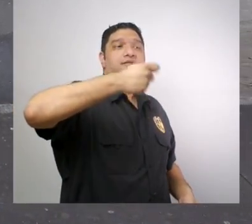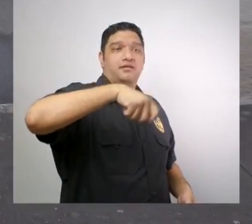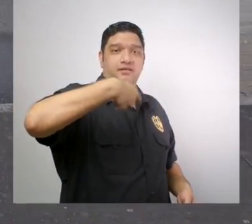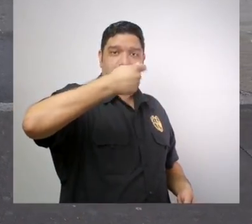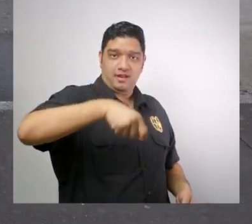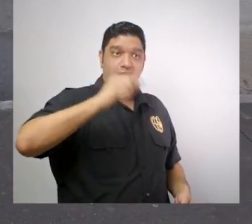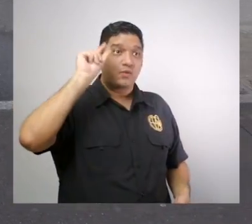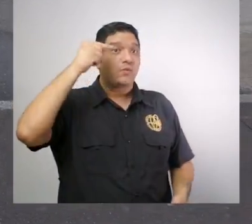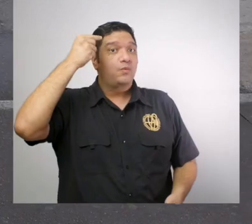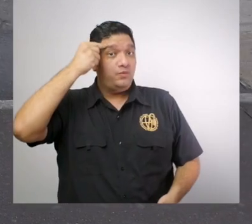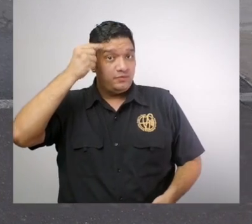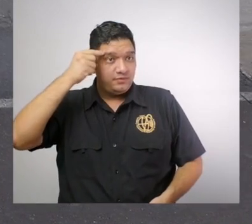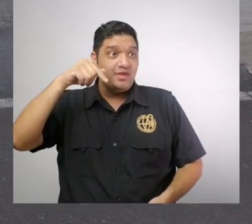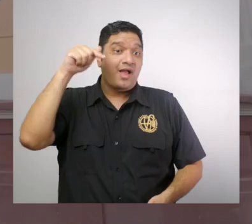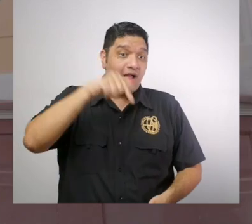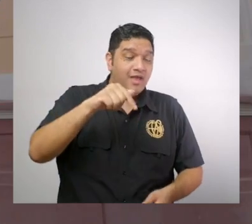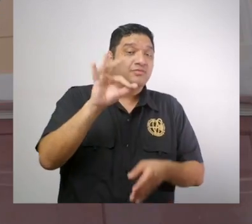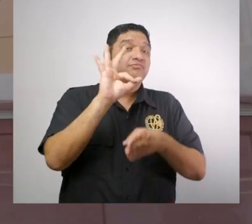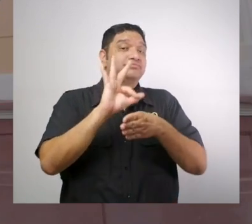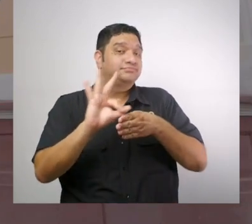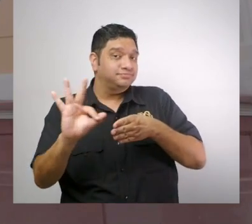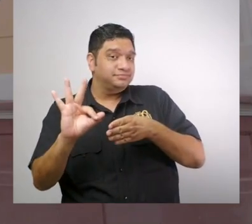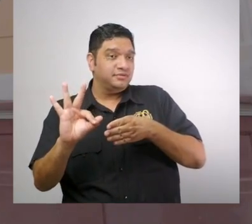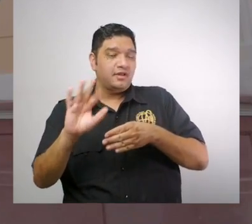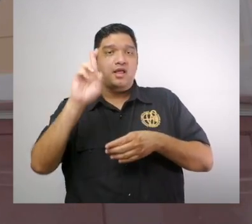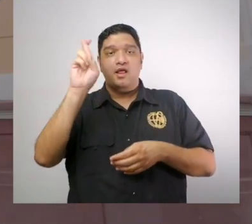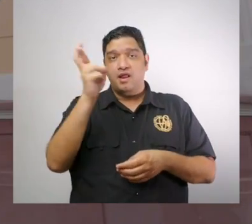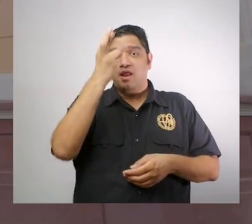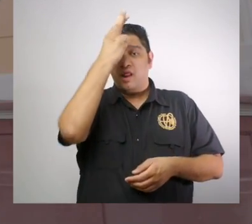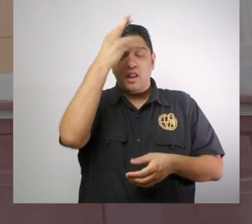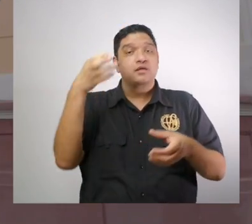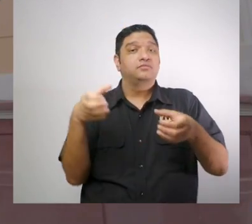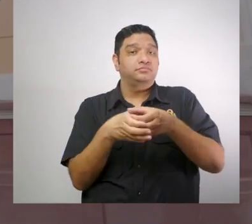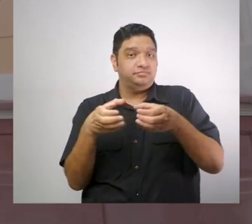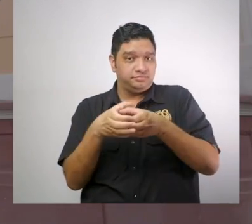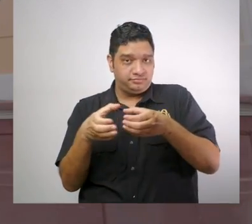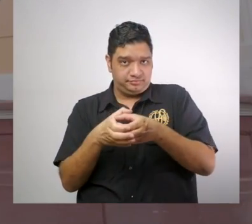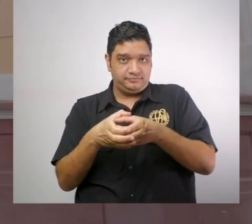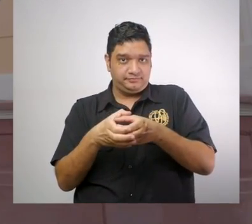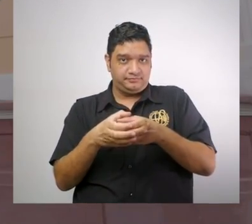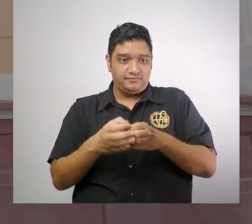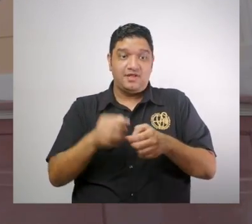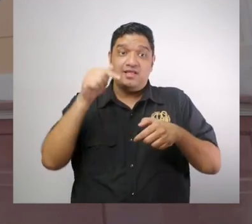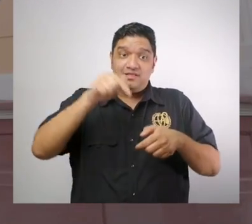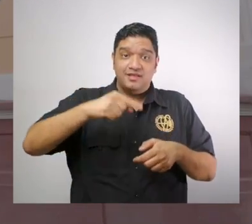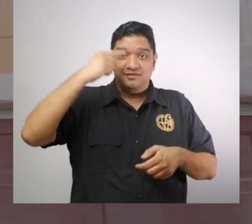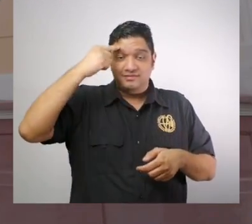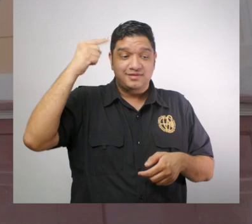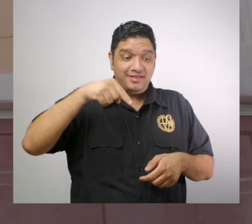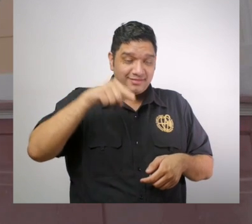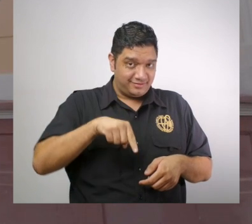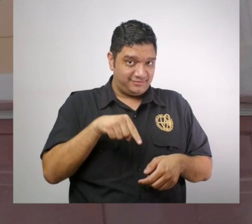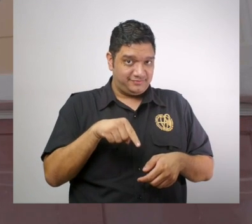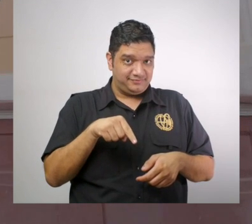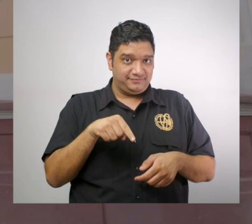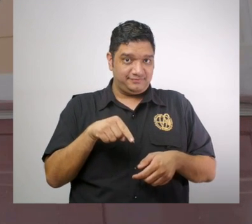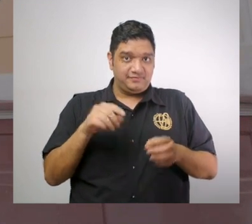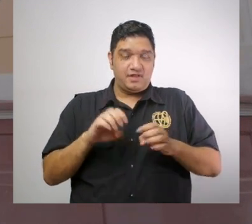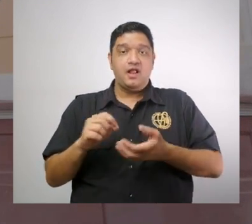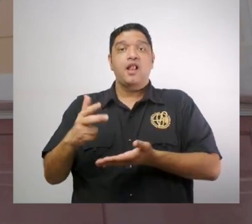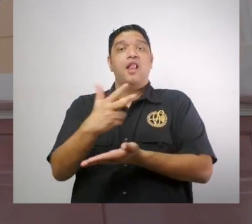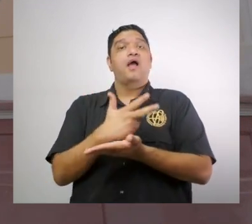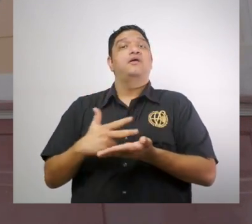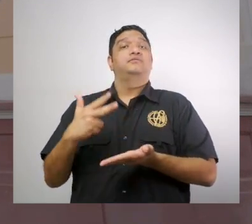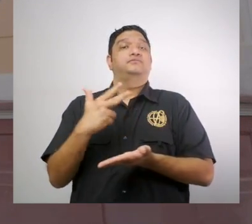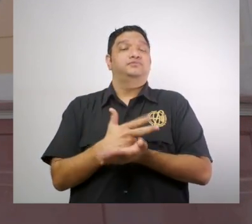colonial y ahí funcionó la Real Audiencia, es decir, a partir de ese momento, la